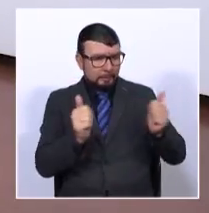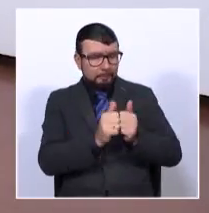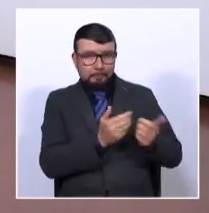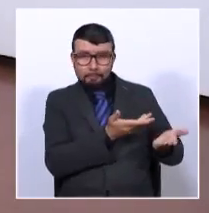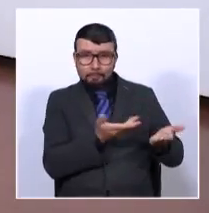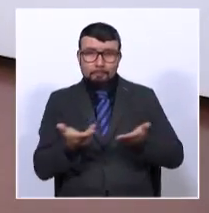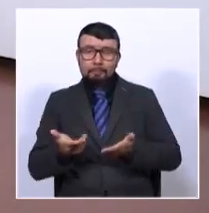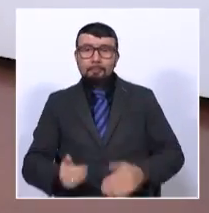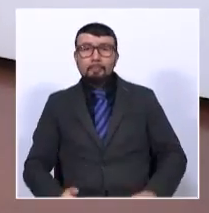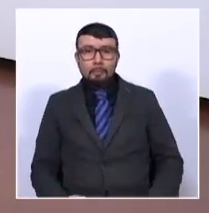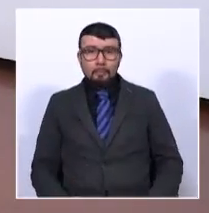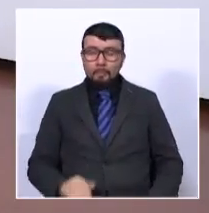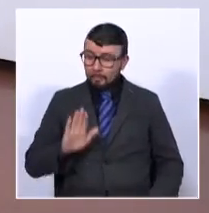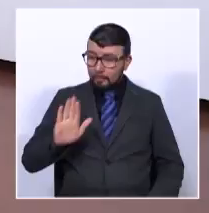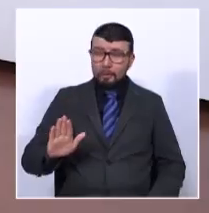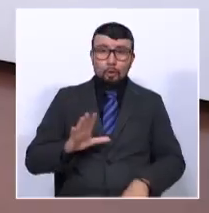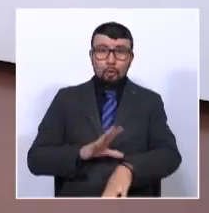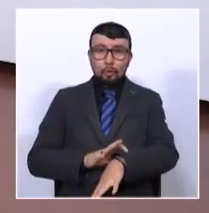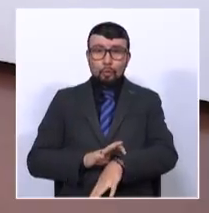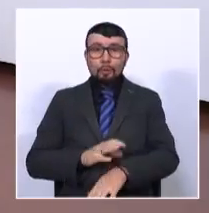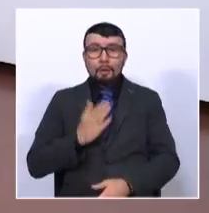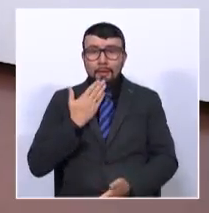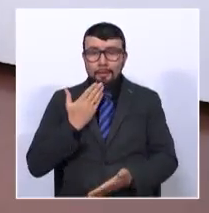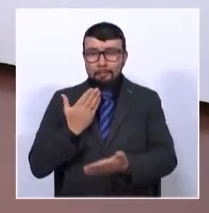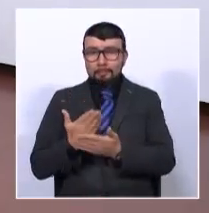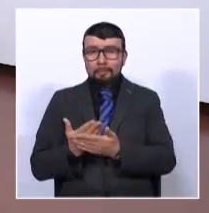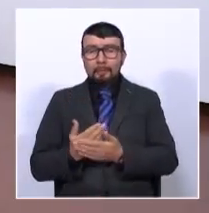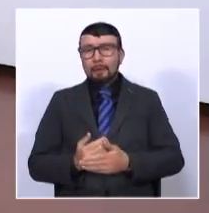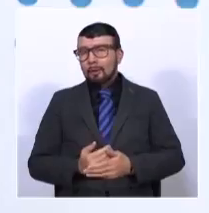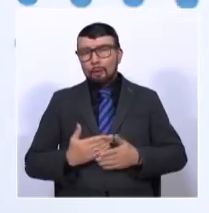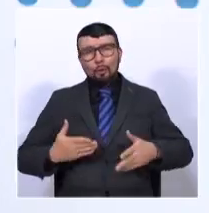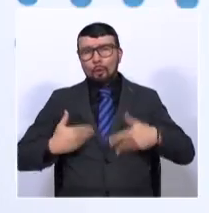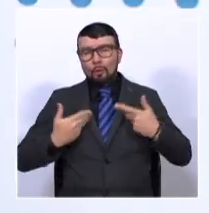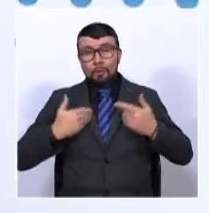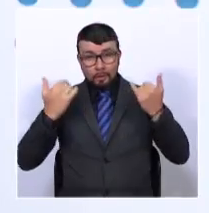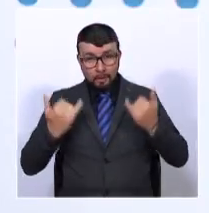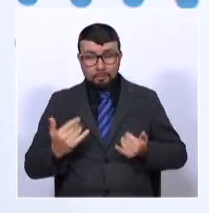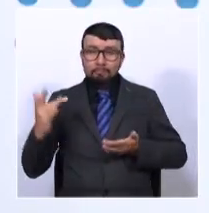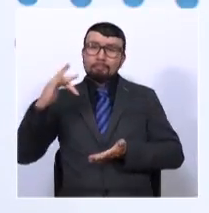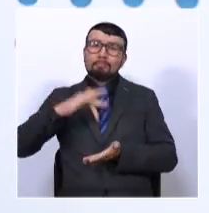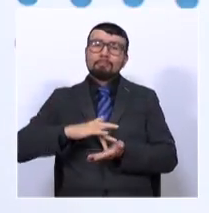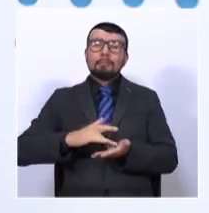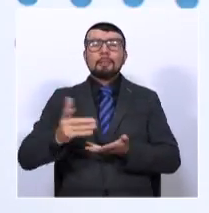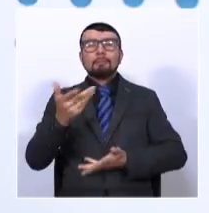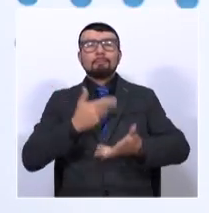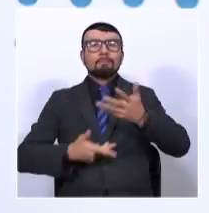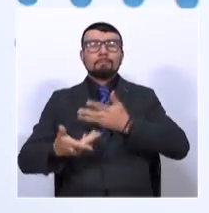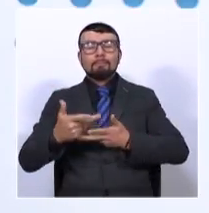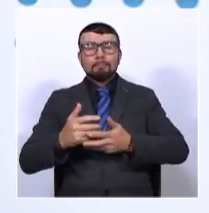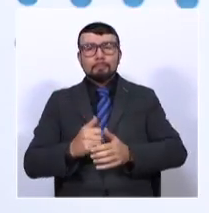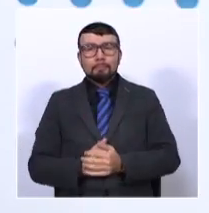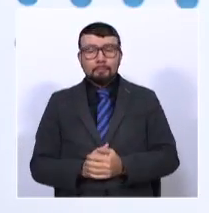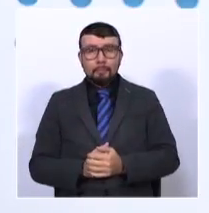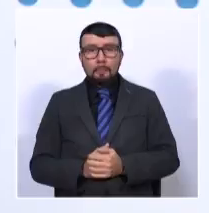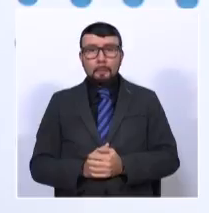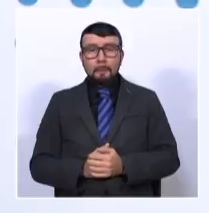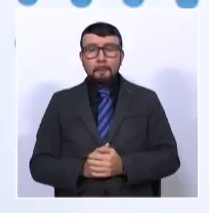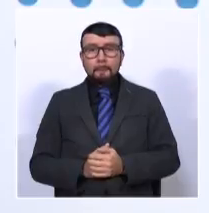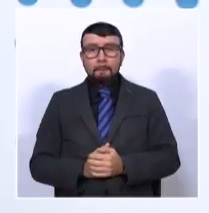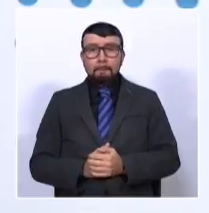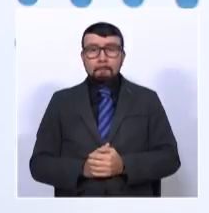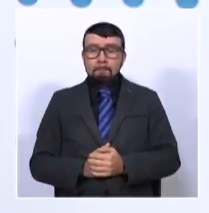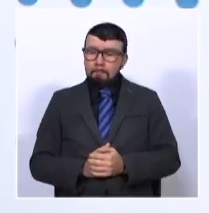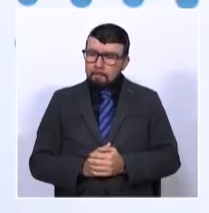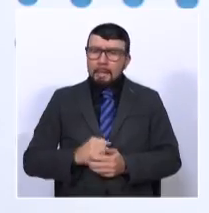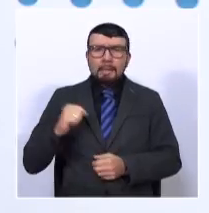bienvenido. Gracias, doctor Jorge. Muy contento pues, de estar nuevamente aquí en la edición de Conexión Vital. Sí,